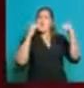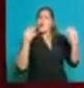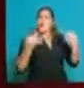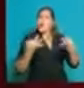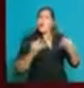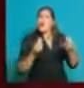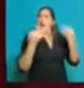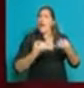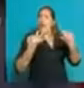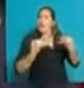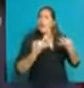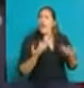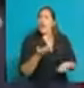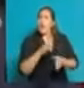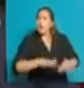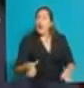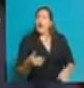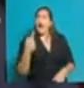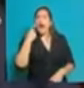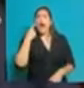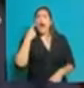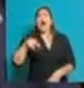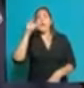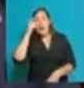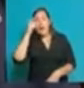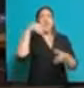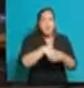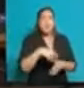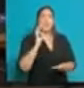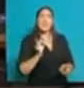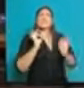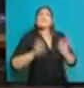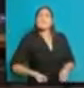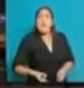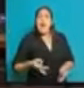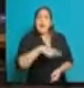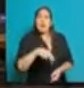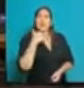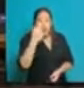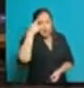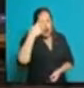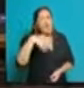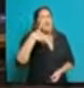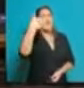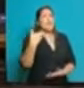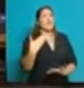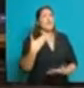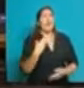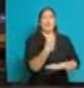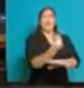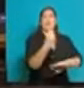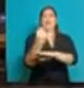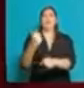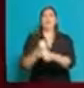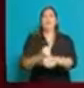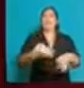los chicos, para poder actuar e involucrarse y asegurarse que sus hijos el día de mañana accedan a un buen trabajo.